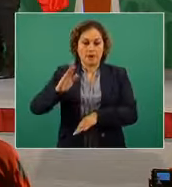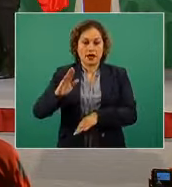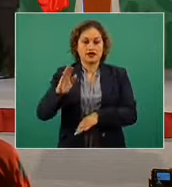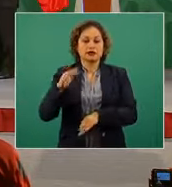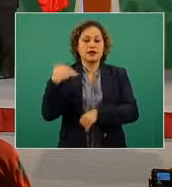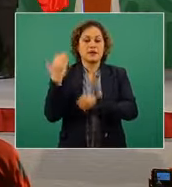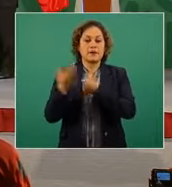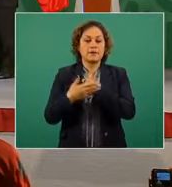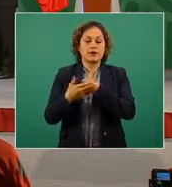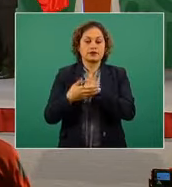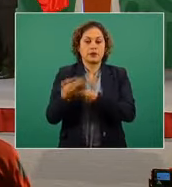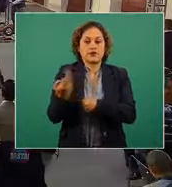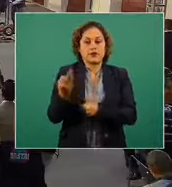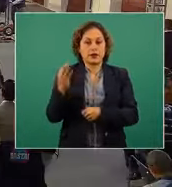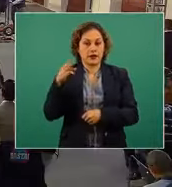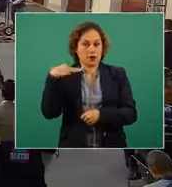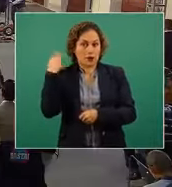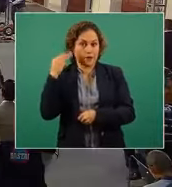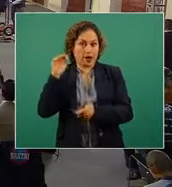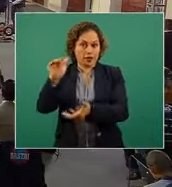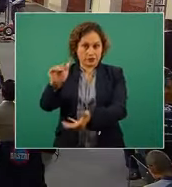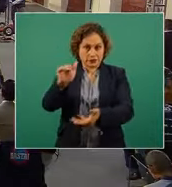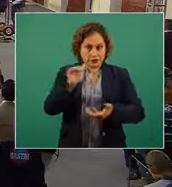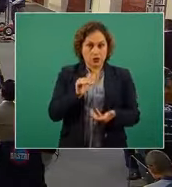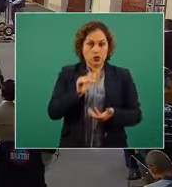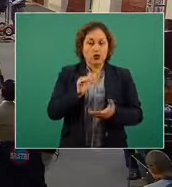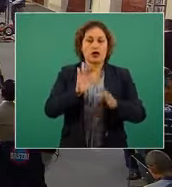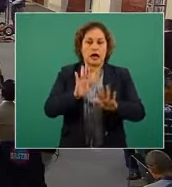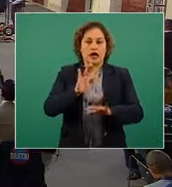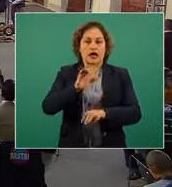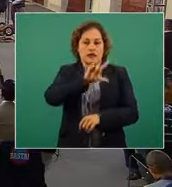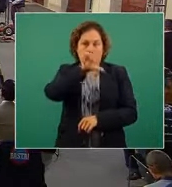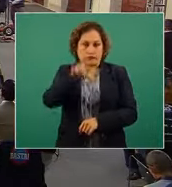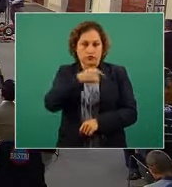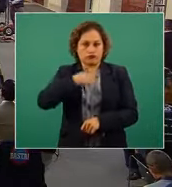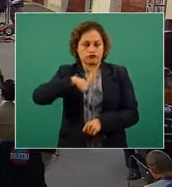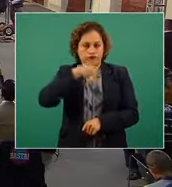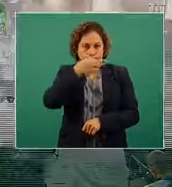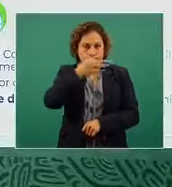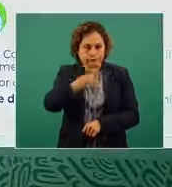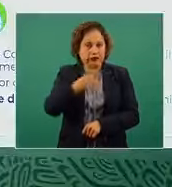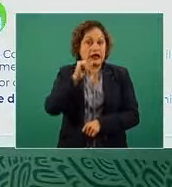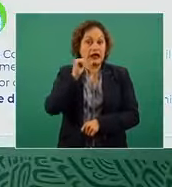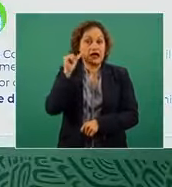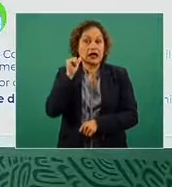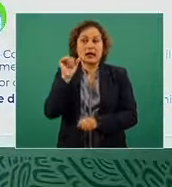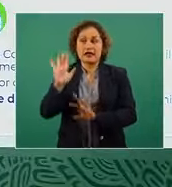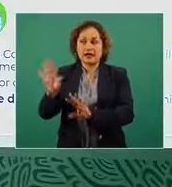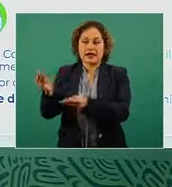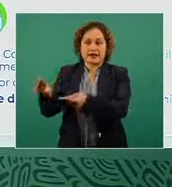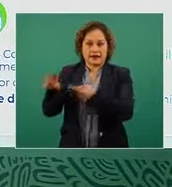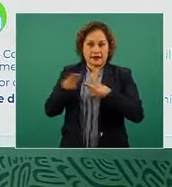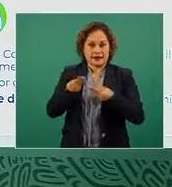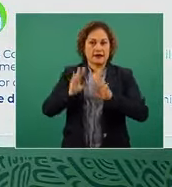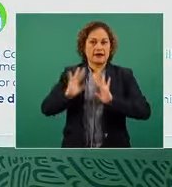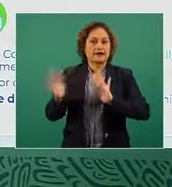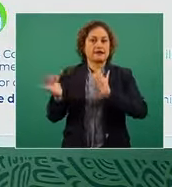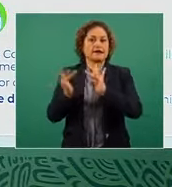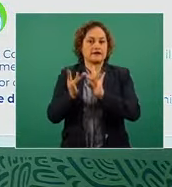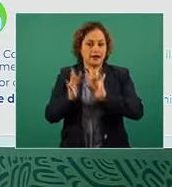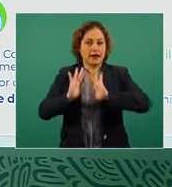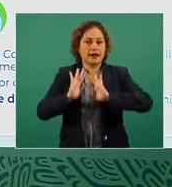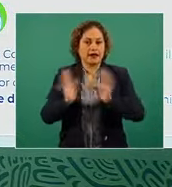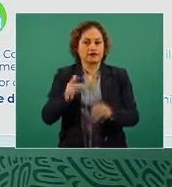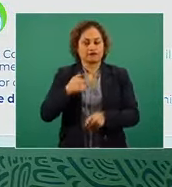de arribo en febrero y en marzo, que les informaremos en cuanto nos la den. Ayer nos dieron el contacto ya, entonces yo creo, estimo que